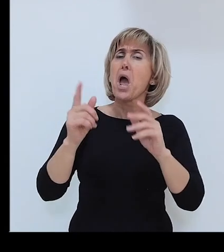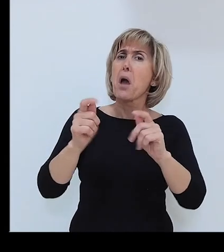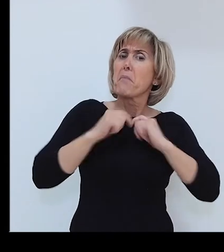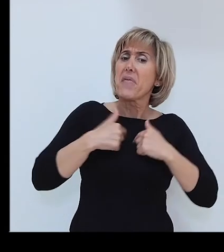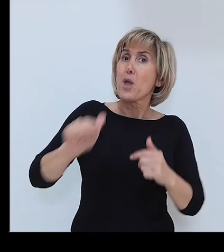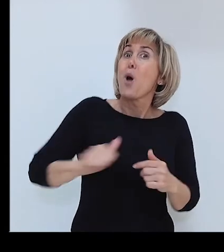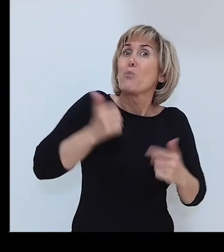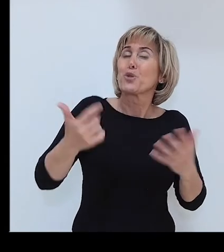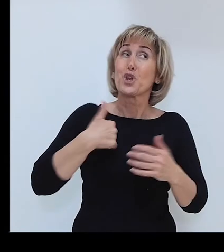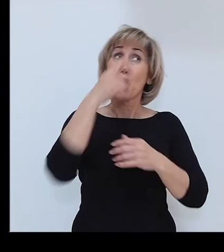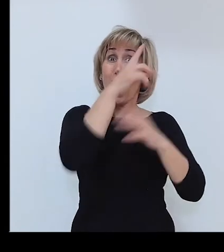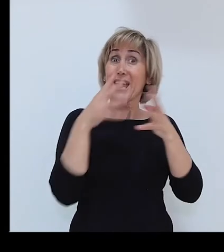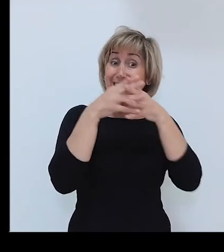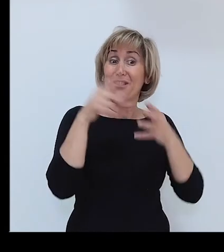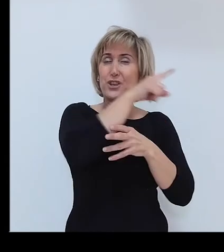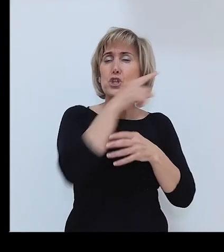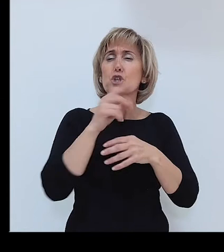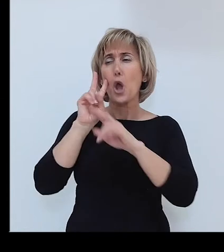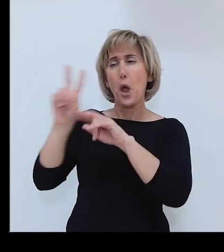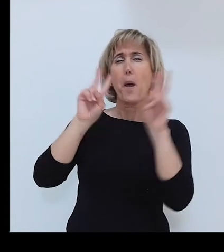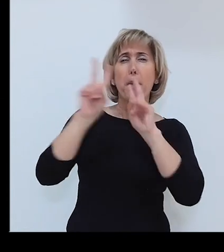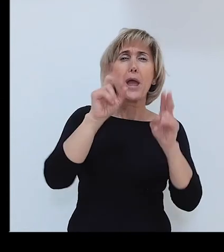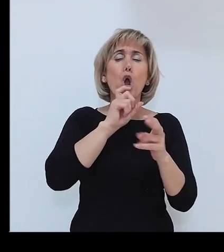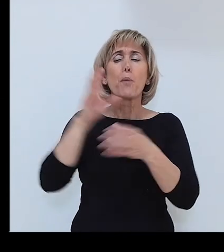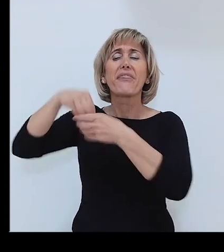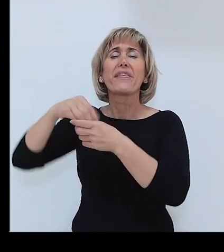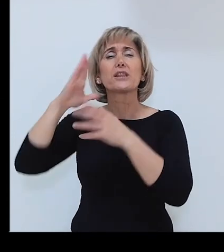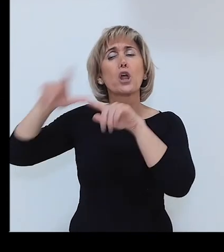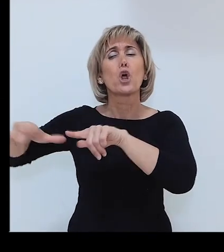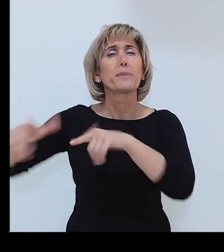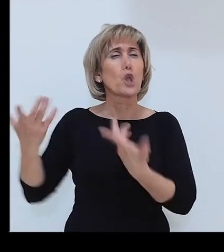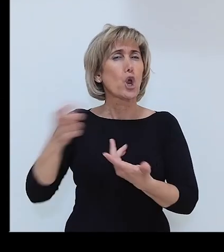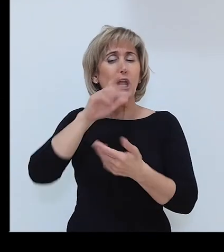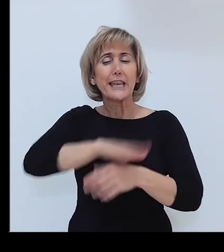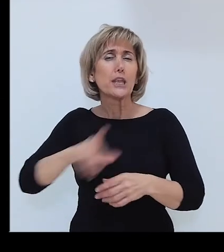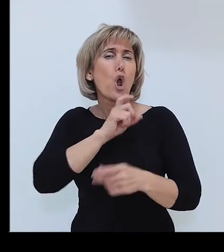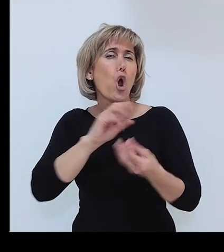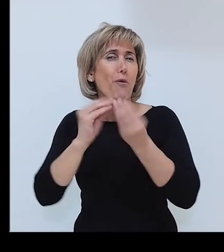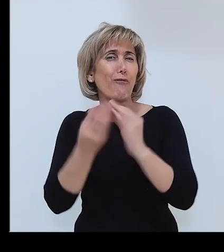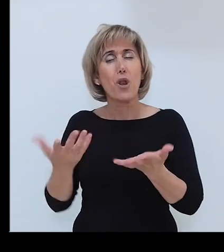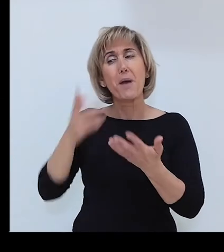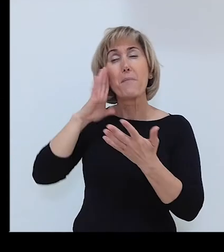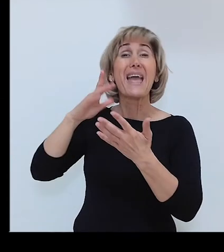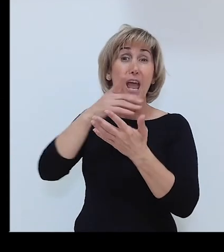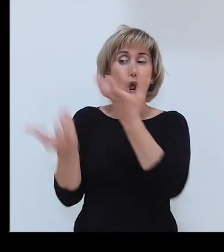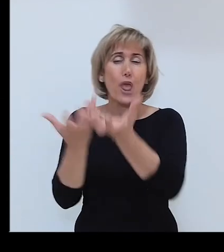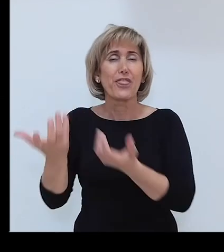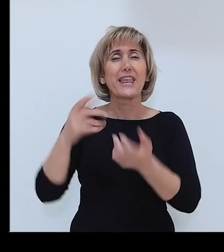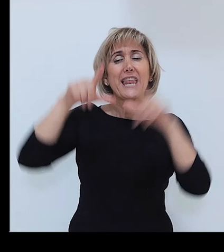doméstico, a mí me da la oportunidad de conocer esa sociedad norteamericana mucho mejor, porque yo veo el dormitorio de los niños, veo las